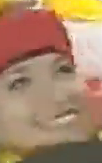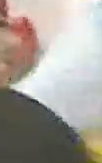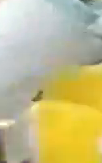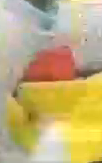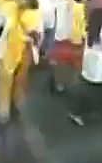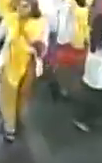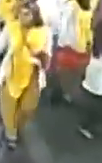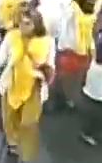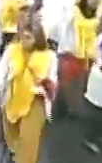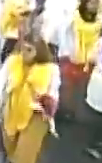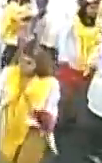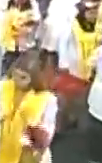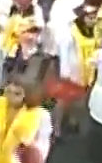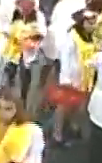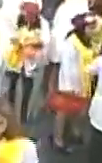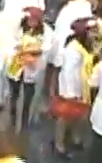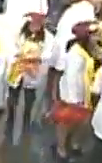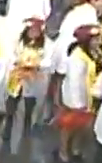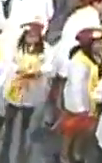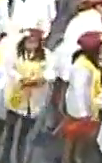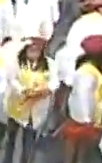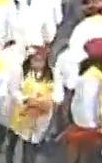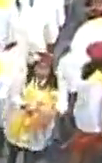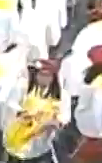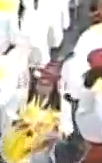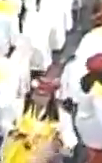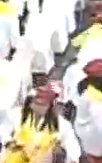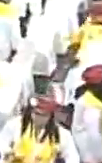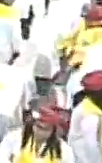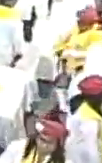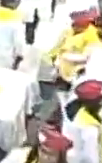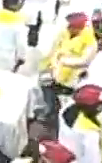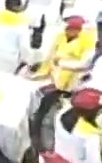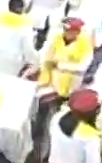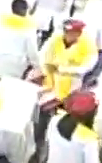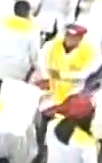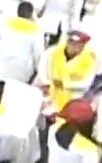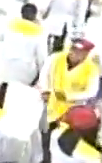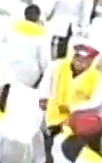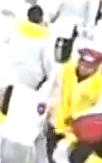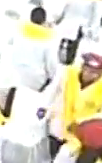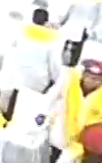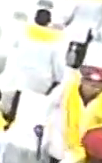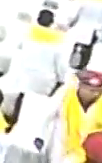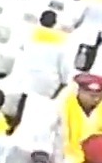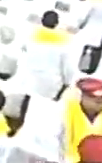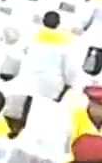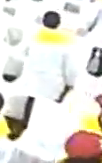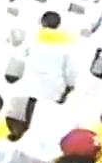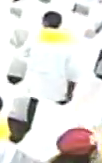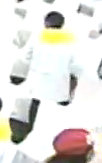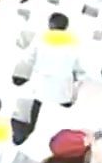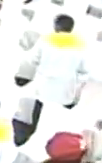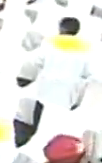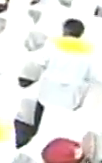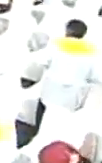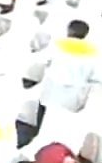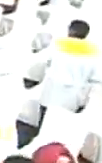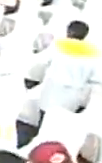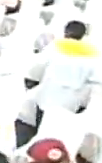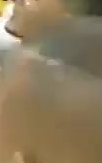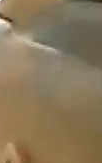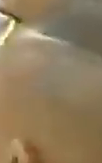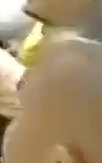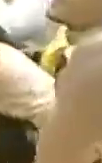de barrio adentro, sistema de seguro social y el Ministerio de Salud. También ha